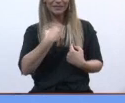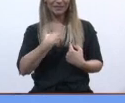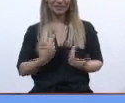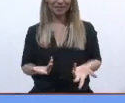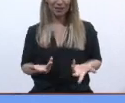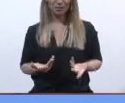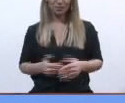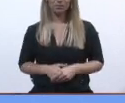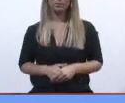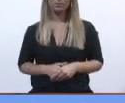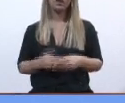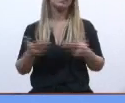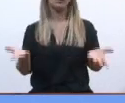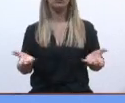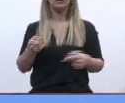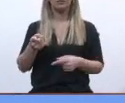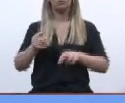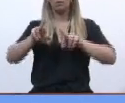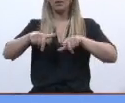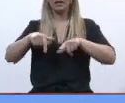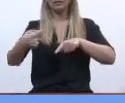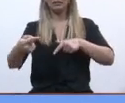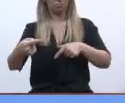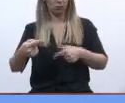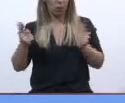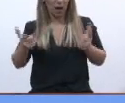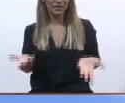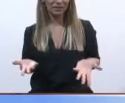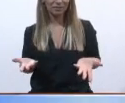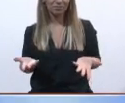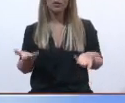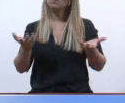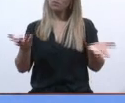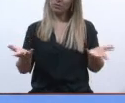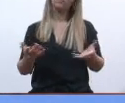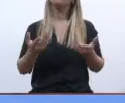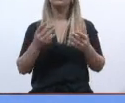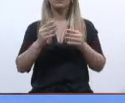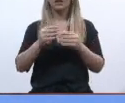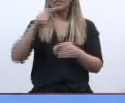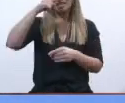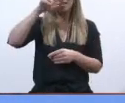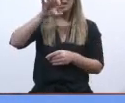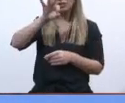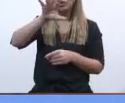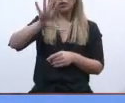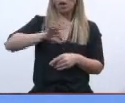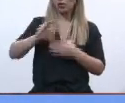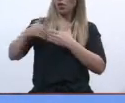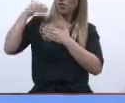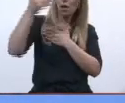propia propuesta. Entonces no tuvo plan B. Y yo lo que veo, Presidenta, que 705 años después nos viene un